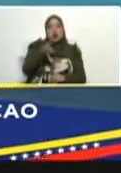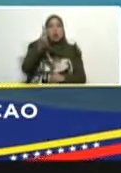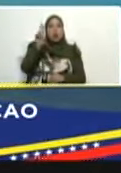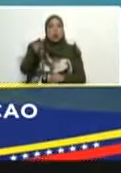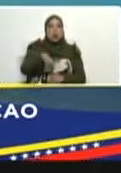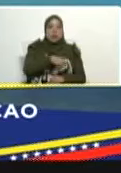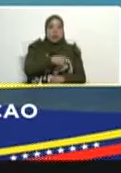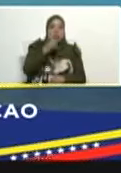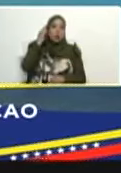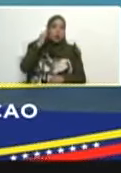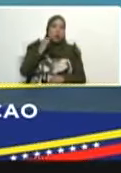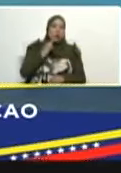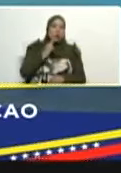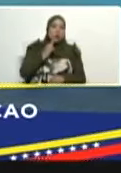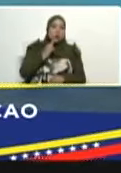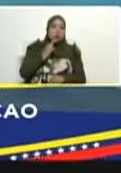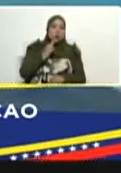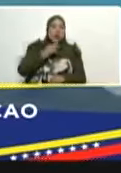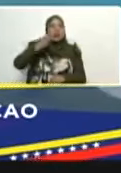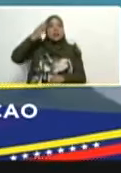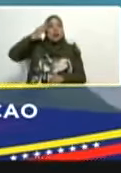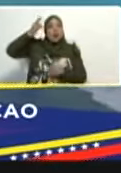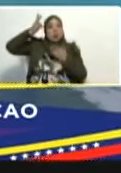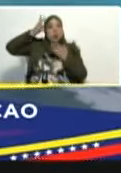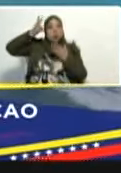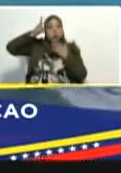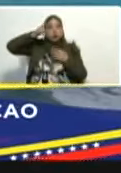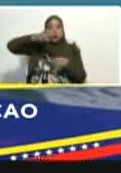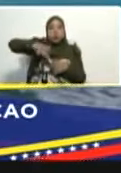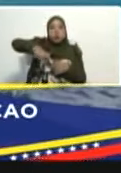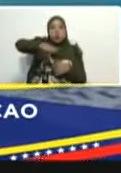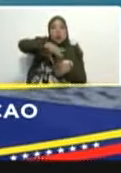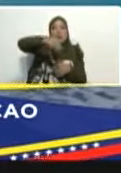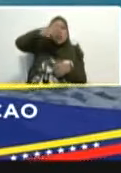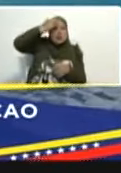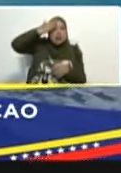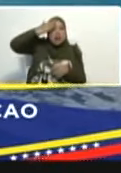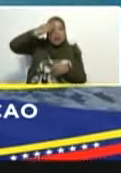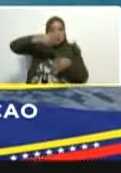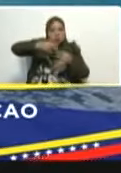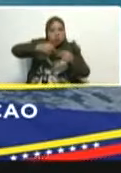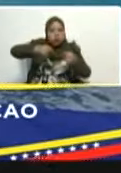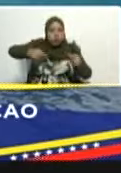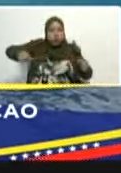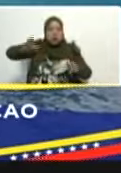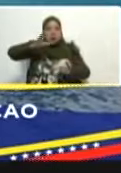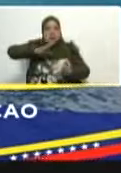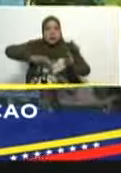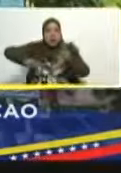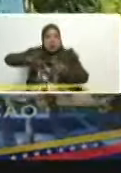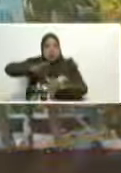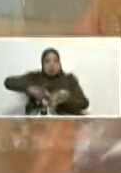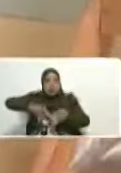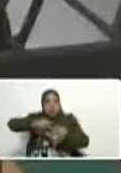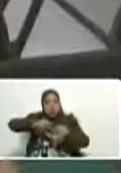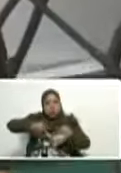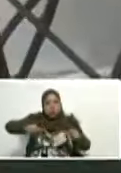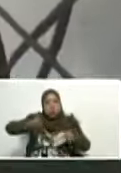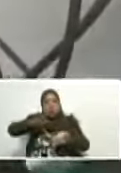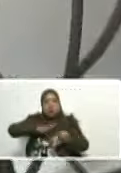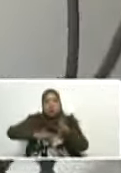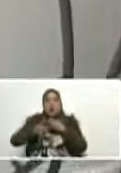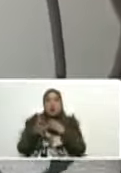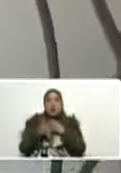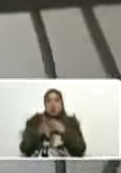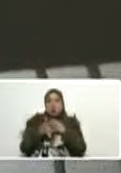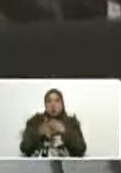Bolívar, los saberes ancestrales de nuestros campesinos, de nuestros científicos campesinos, y que la ciencia, la